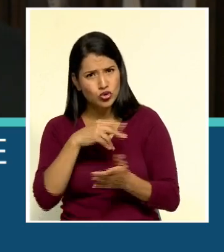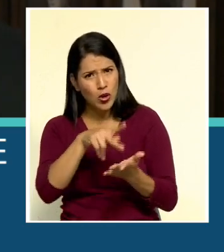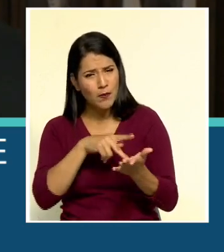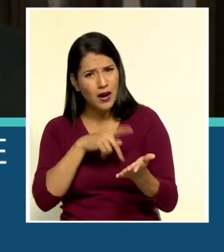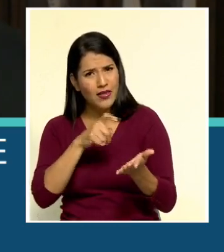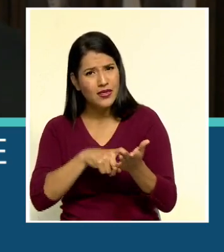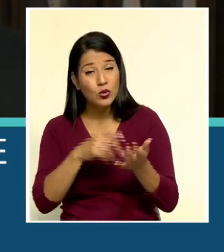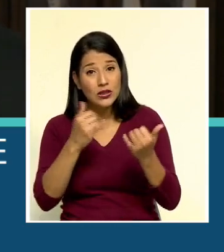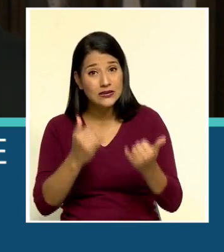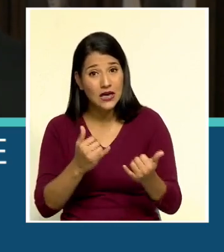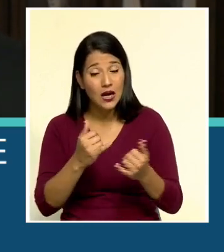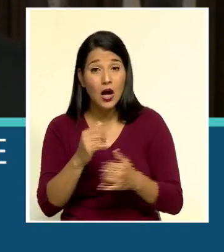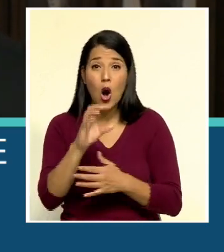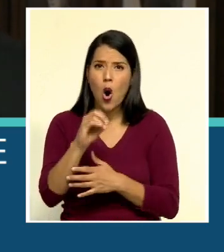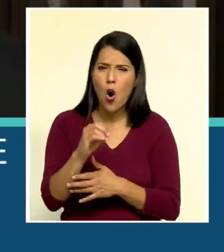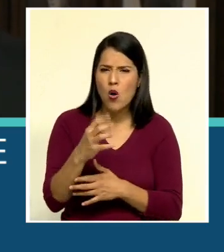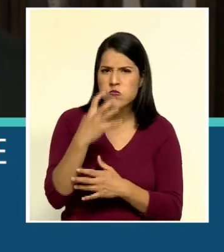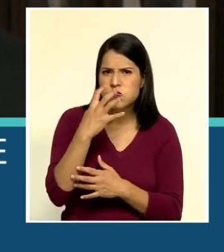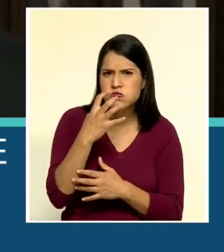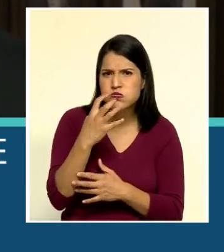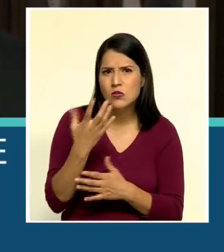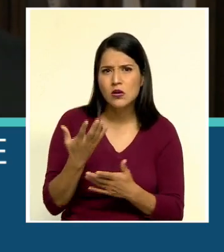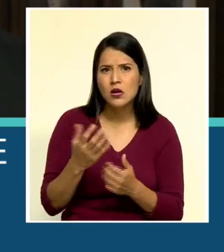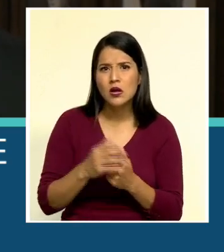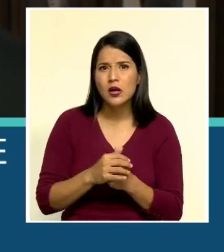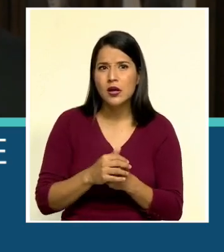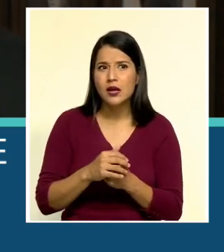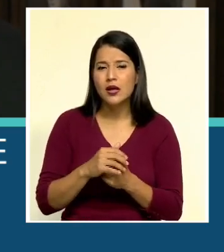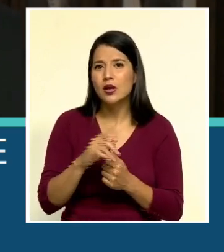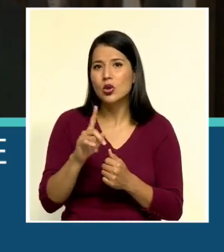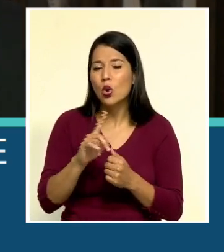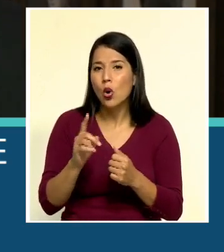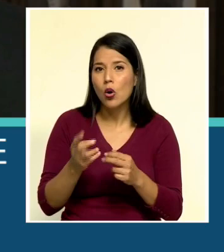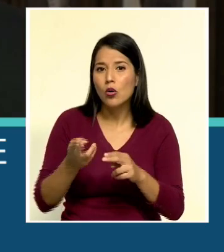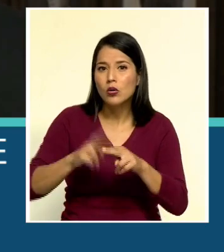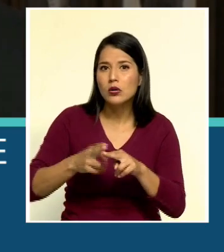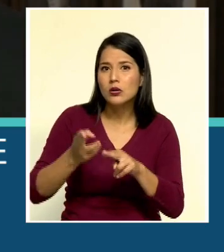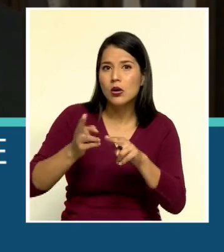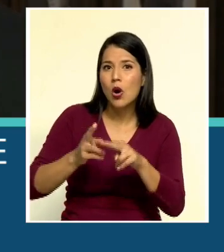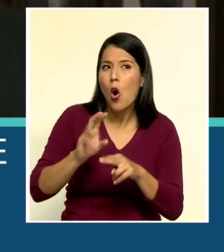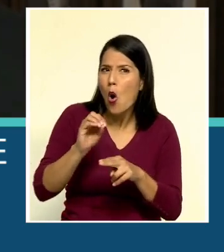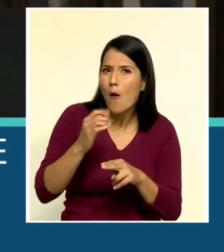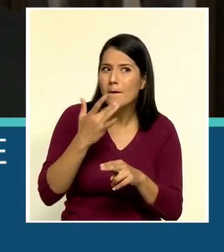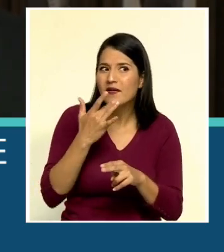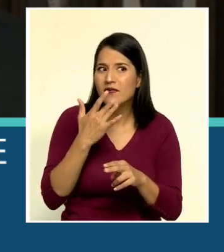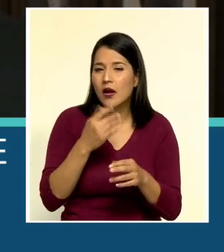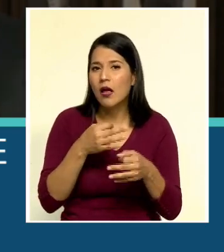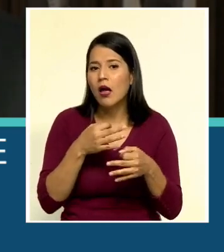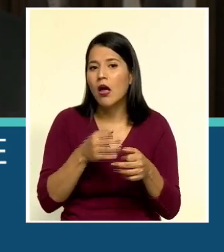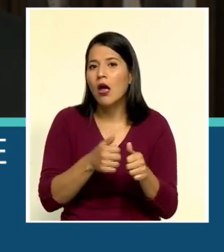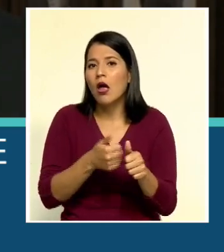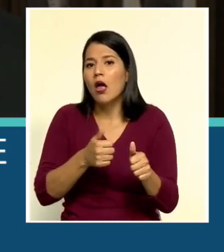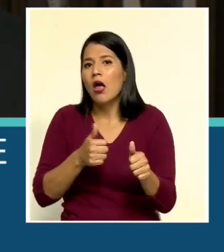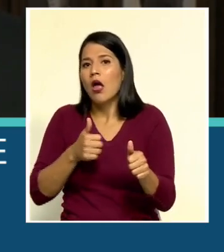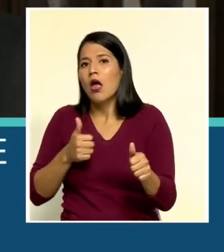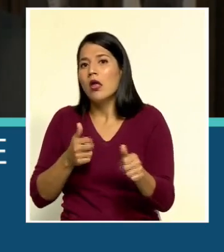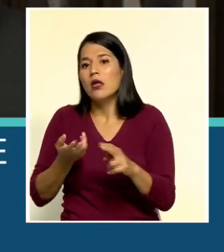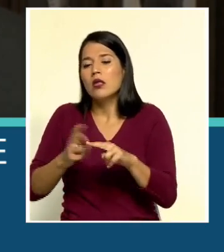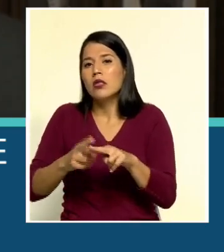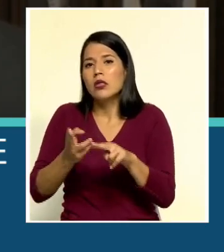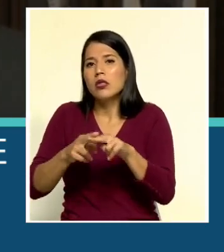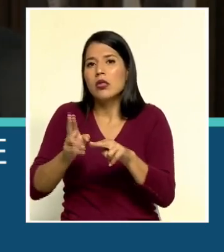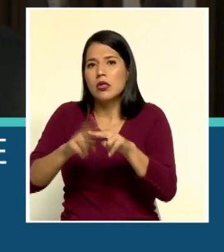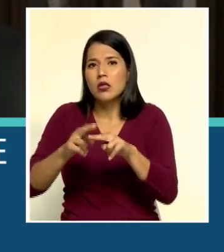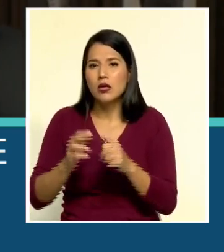ya o nos molesta que dejemos de ganar los intereses? Los banqueros viven de los intereses, entonces si alguien no va a favor de este proyecto,